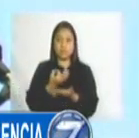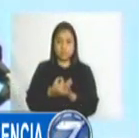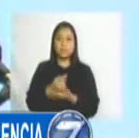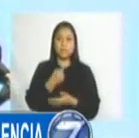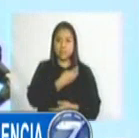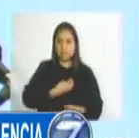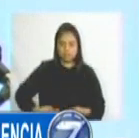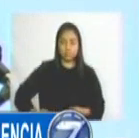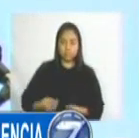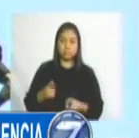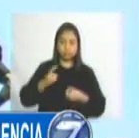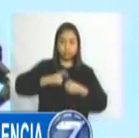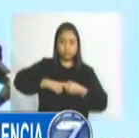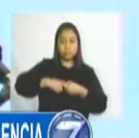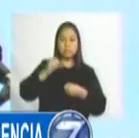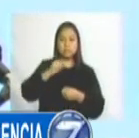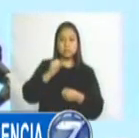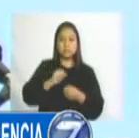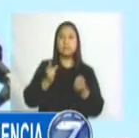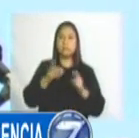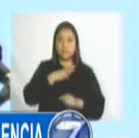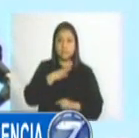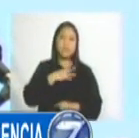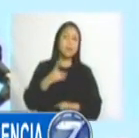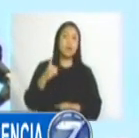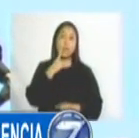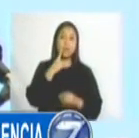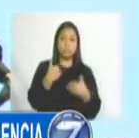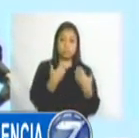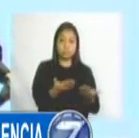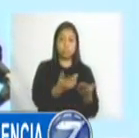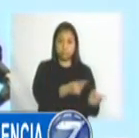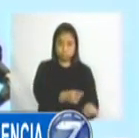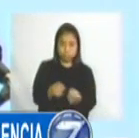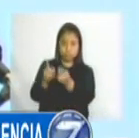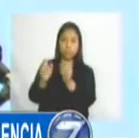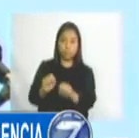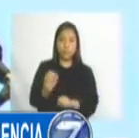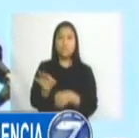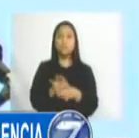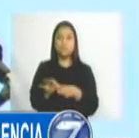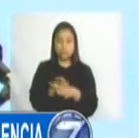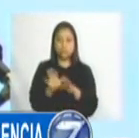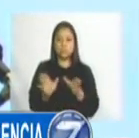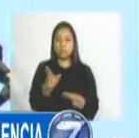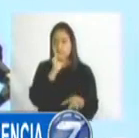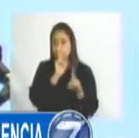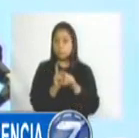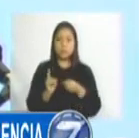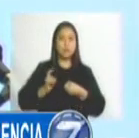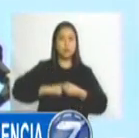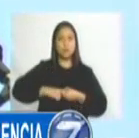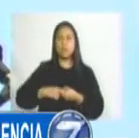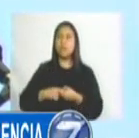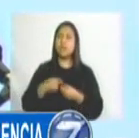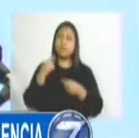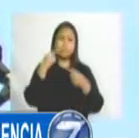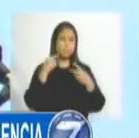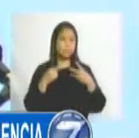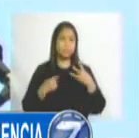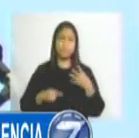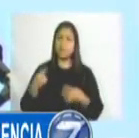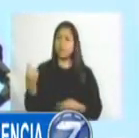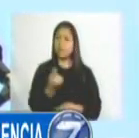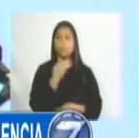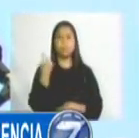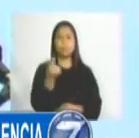la presidencia, tiene la autoridad delegada para cumplir sus funciones, lo cual incluye en todas las dependencias